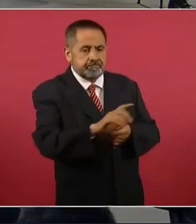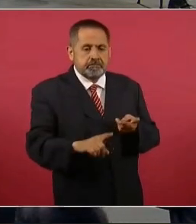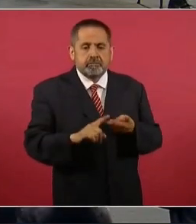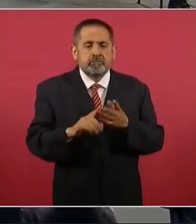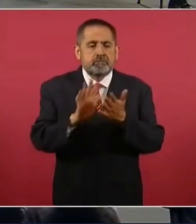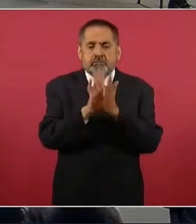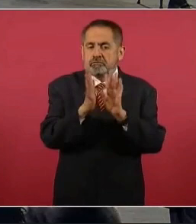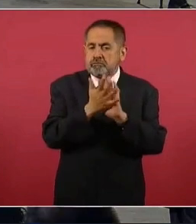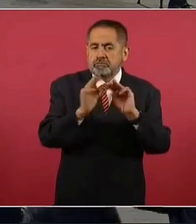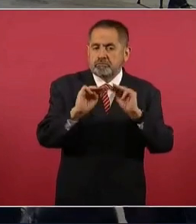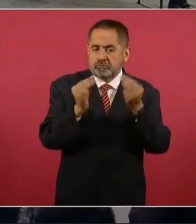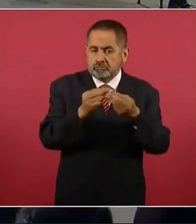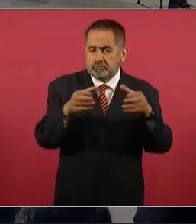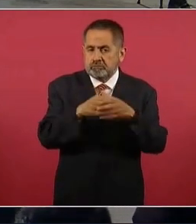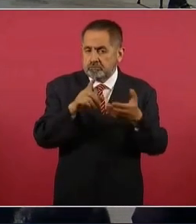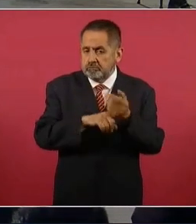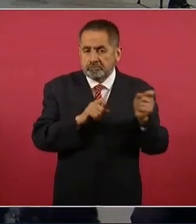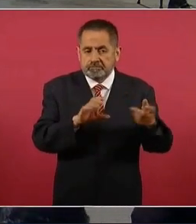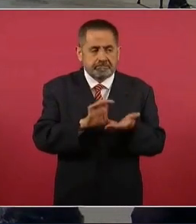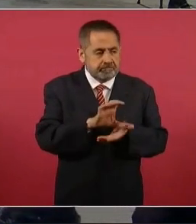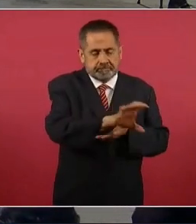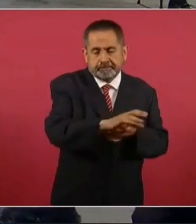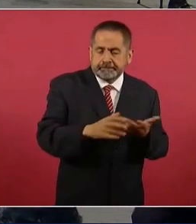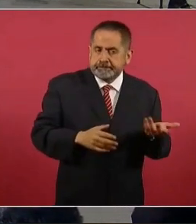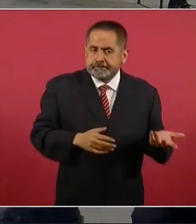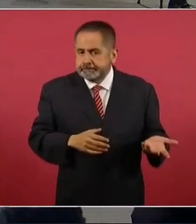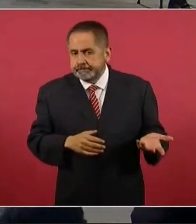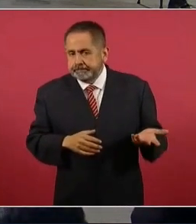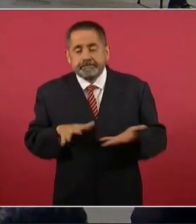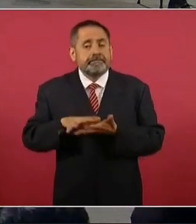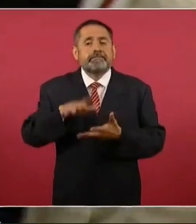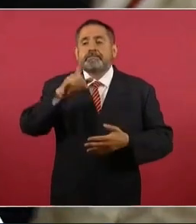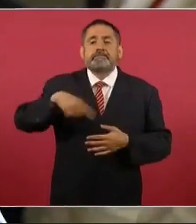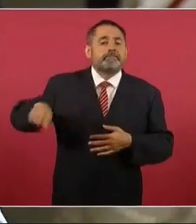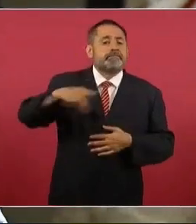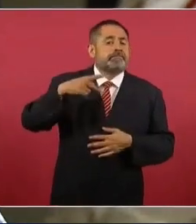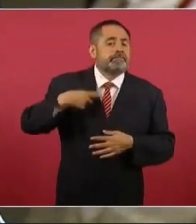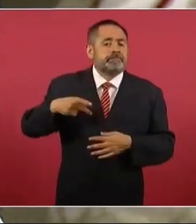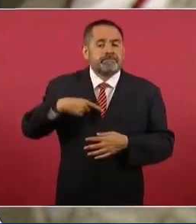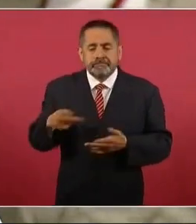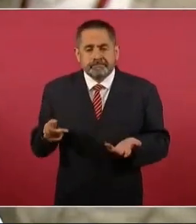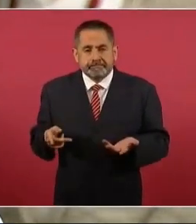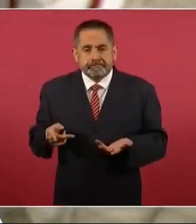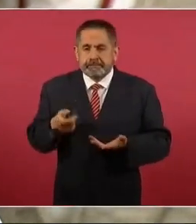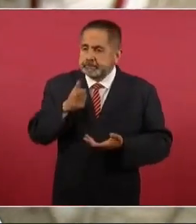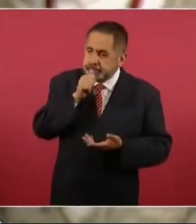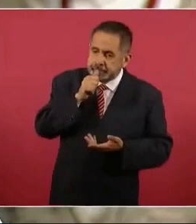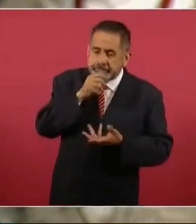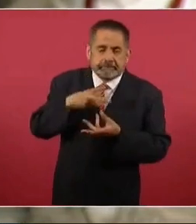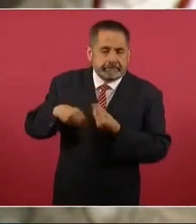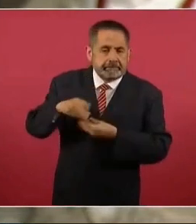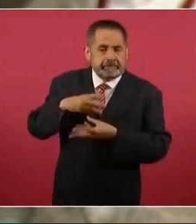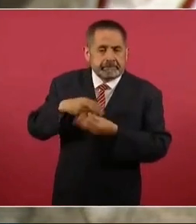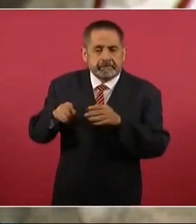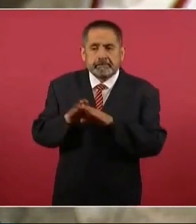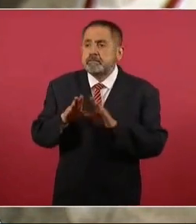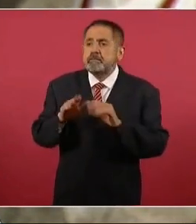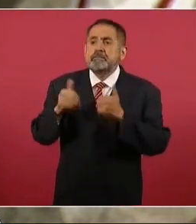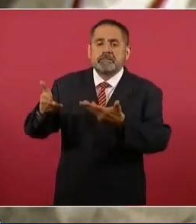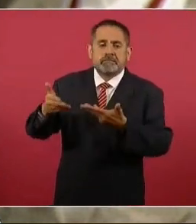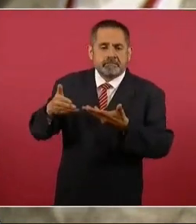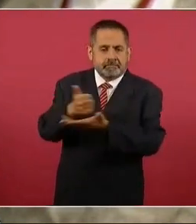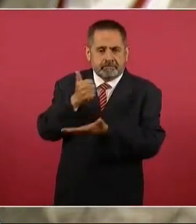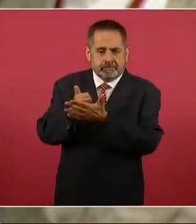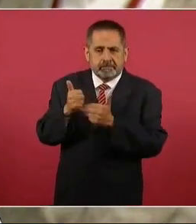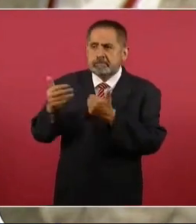del narcotráfico, mientras que para la mayor parte de la gente, de los ciudadanos, deben de vivir en las colonias de la periferia, como